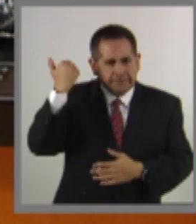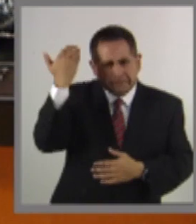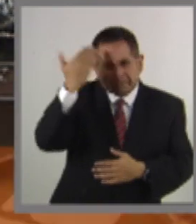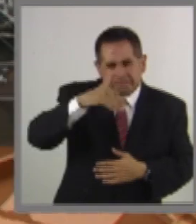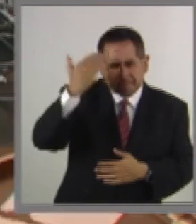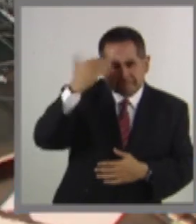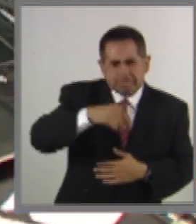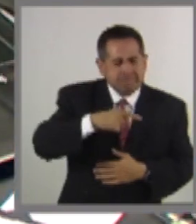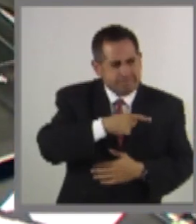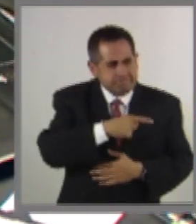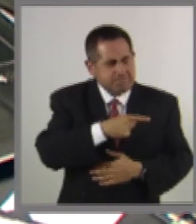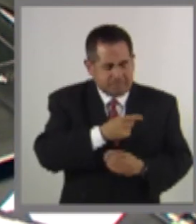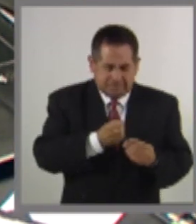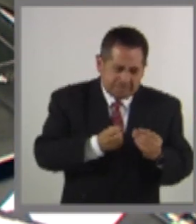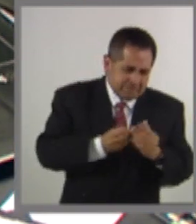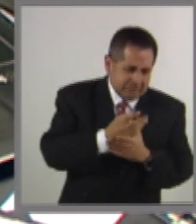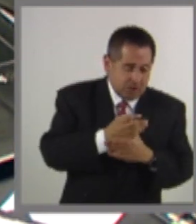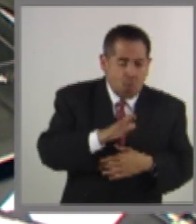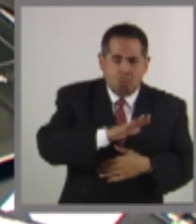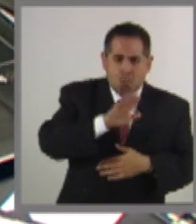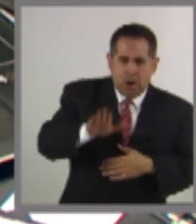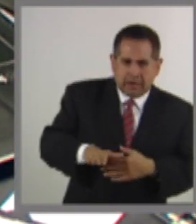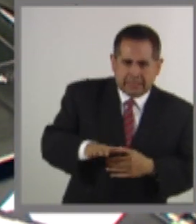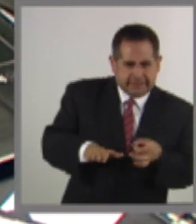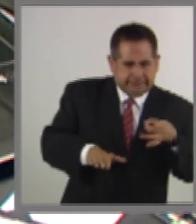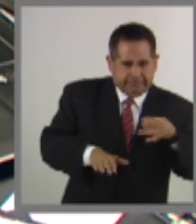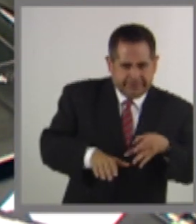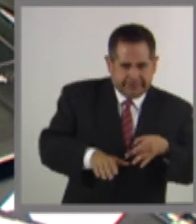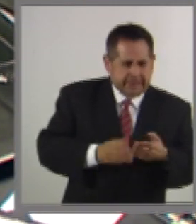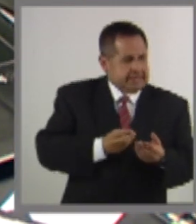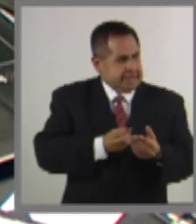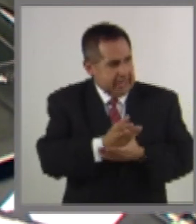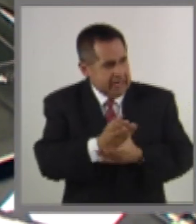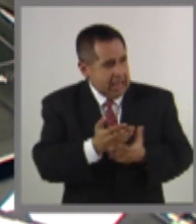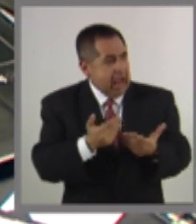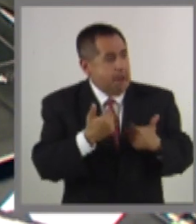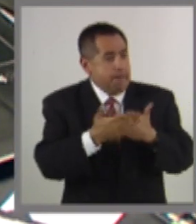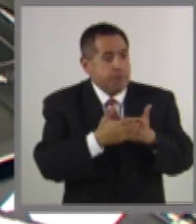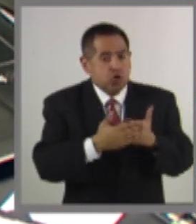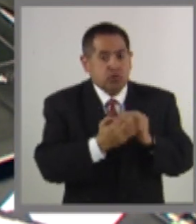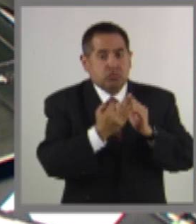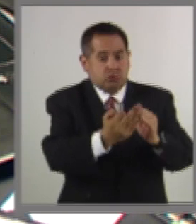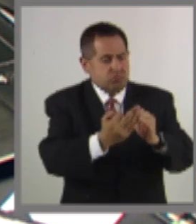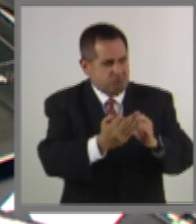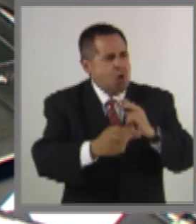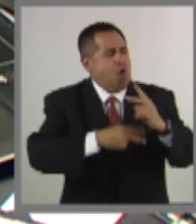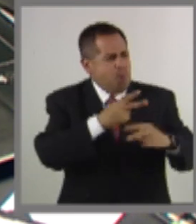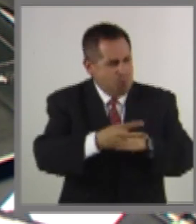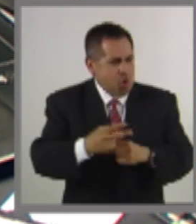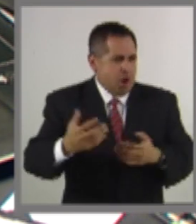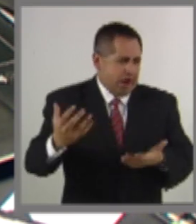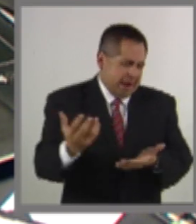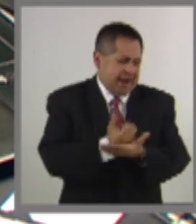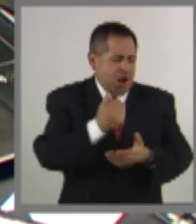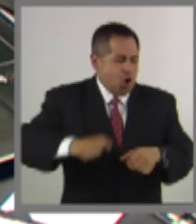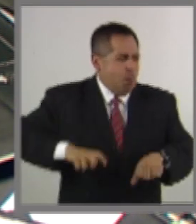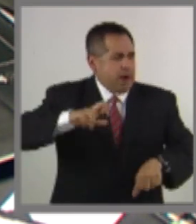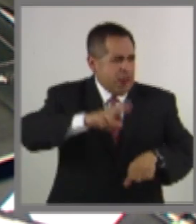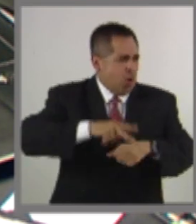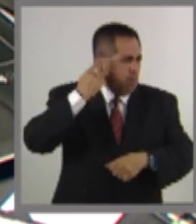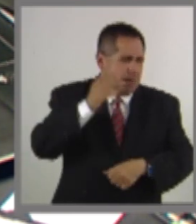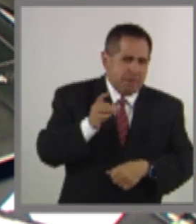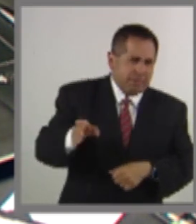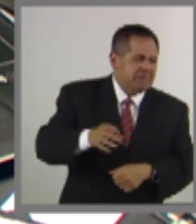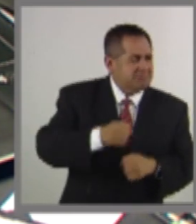duda que si saliste triunfador a la muerte, hoy saldrás triunfador para ser gobernador de Puebla, sin duda. Y